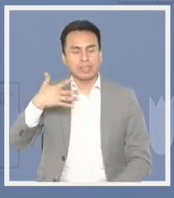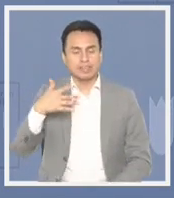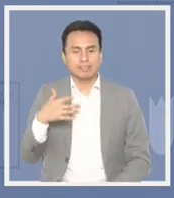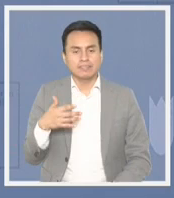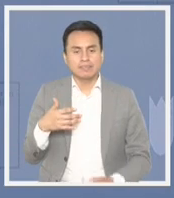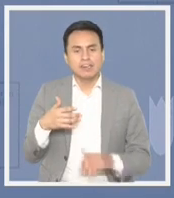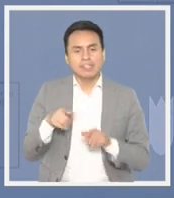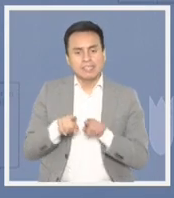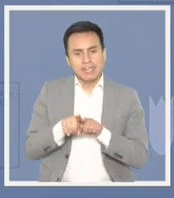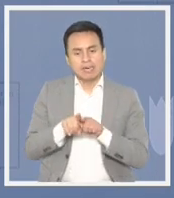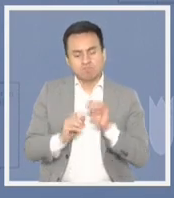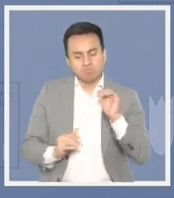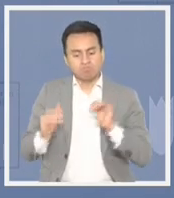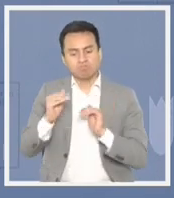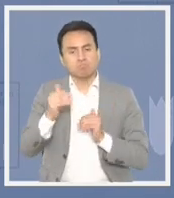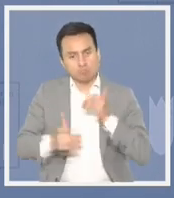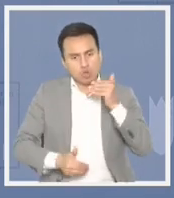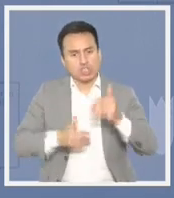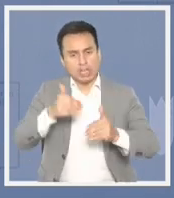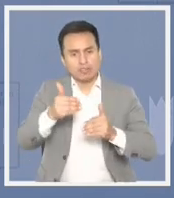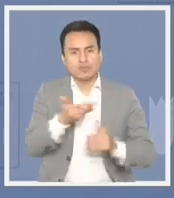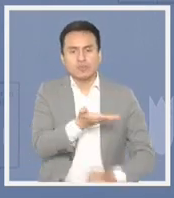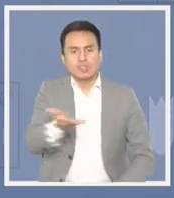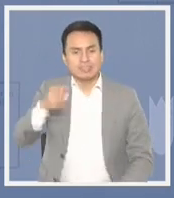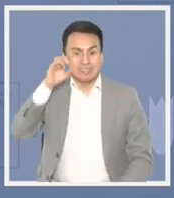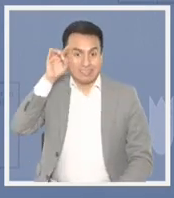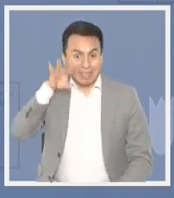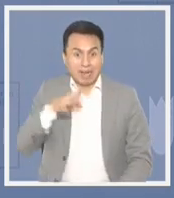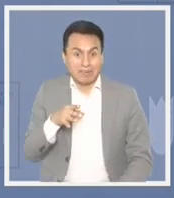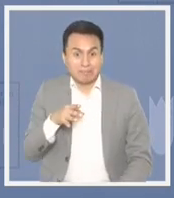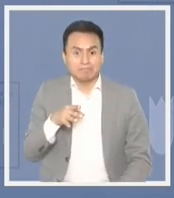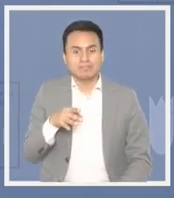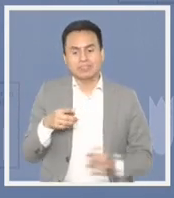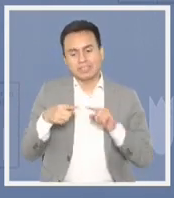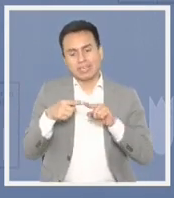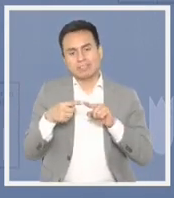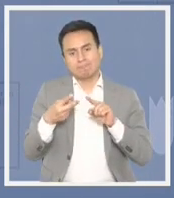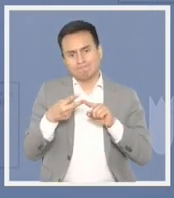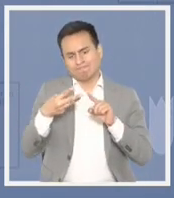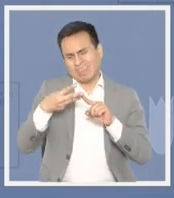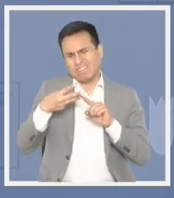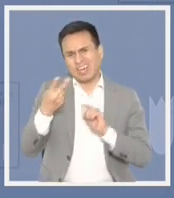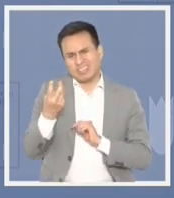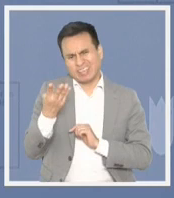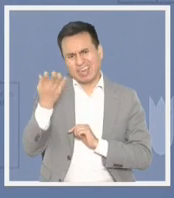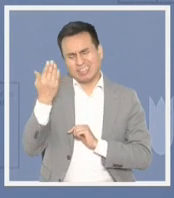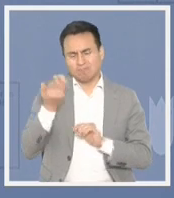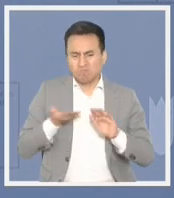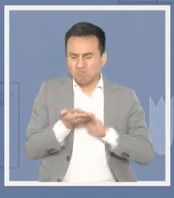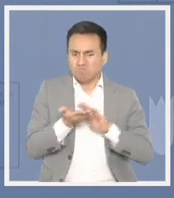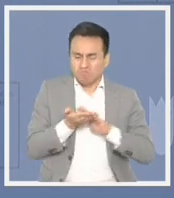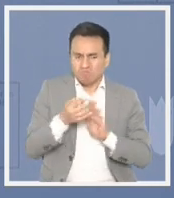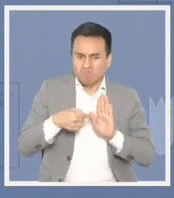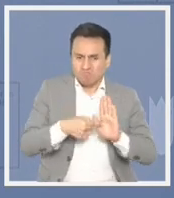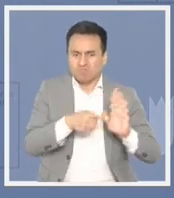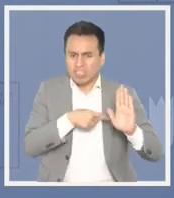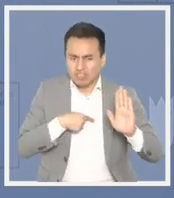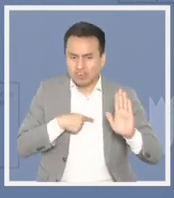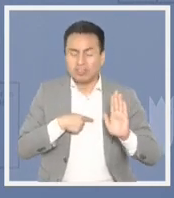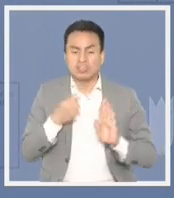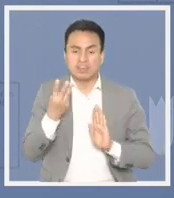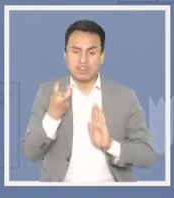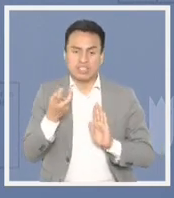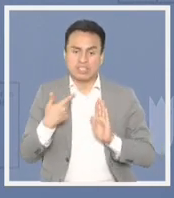poder seguir adelante con este proceso. Como ustedes saben, esta es la tercera nominación que hace este gobierno.